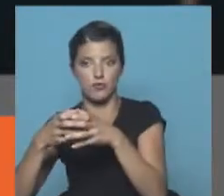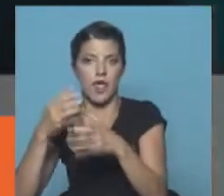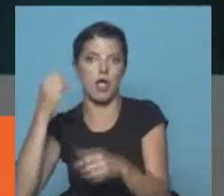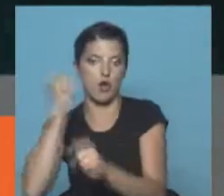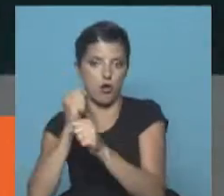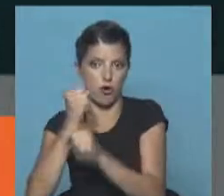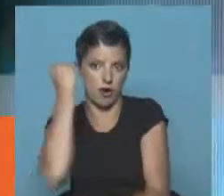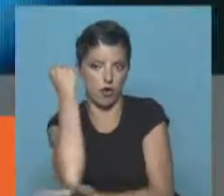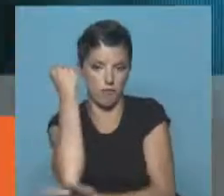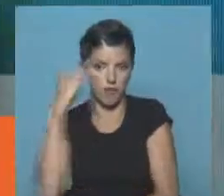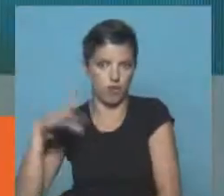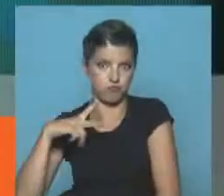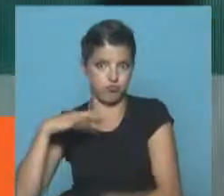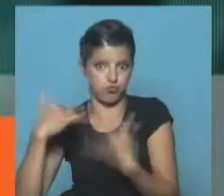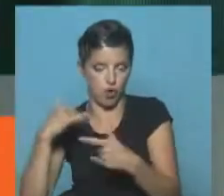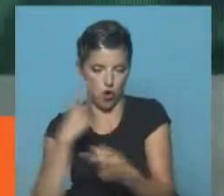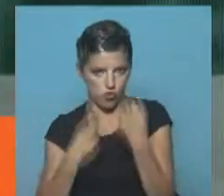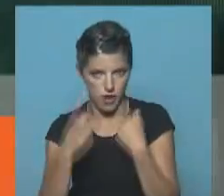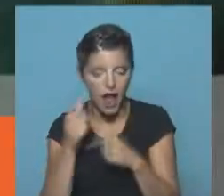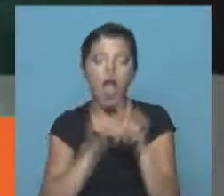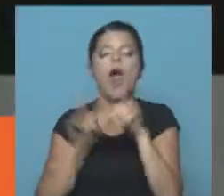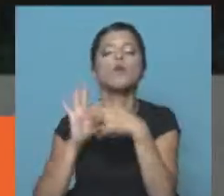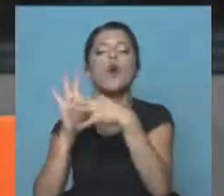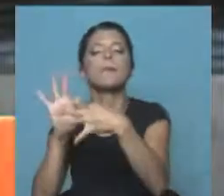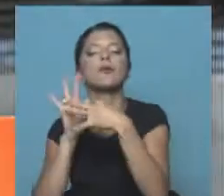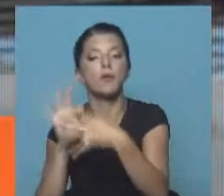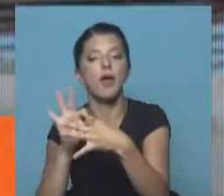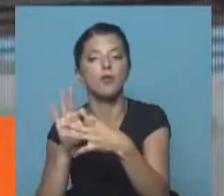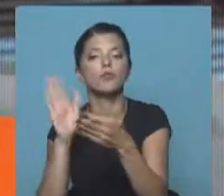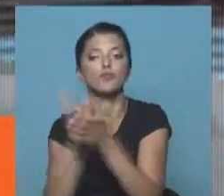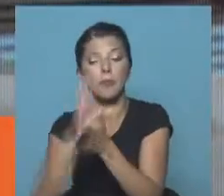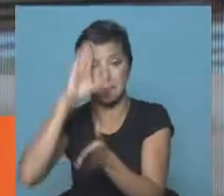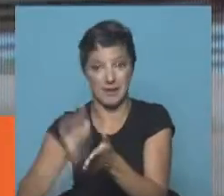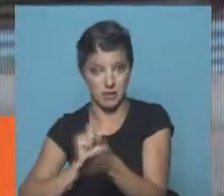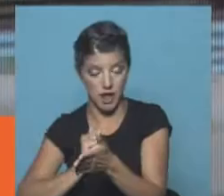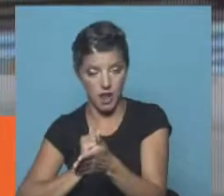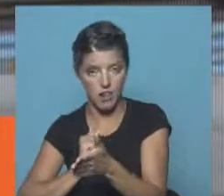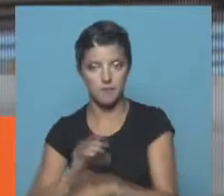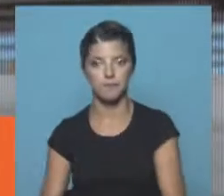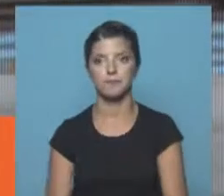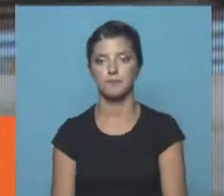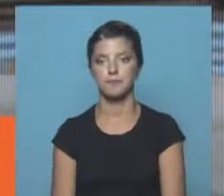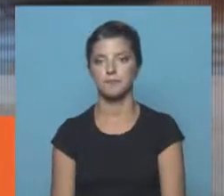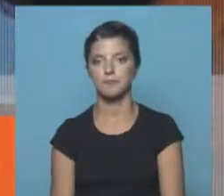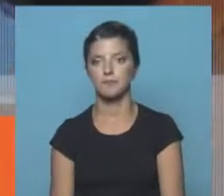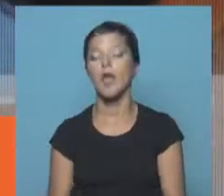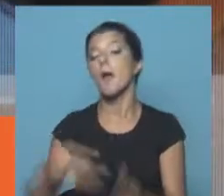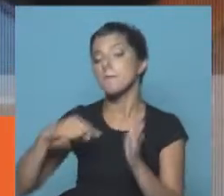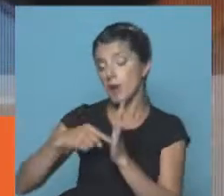económicas, algunas ligadas a todo lo que es el aparato militar, pero también en las últimas